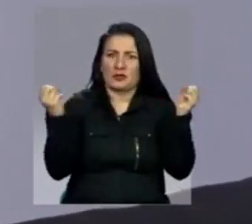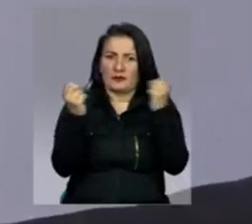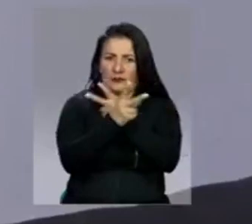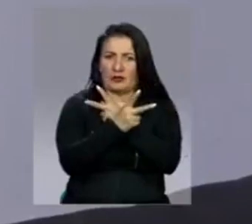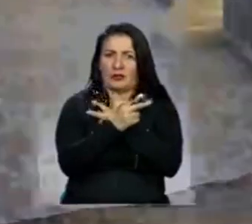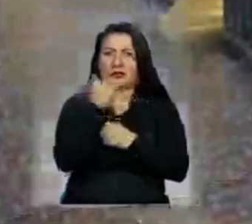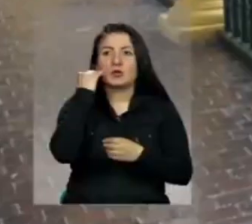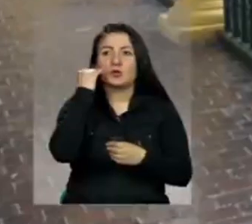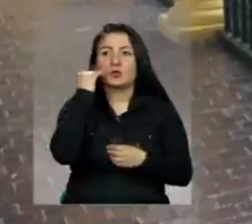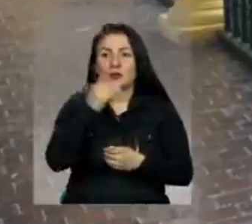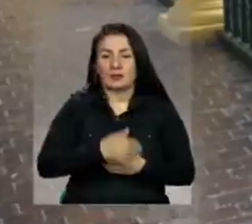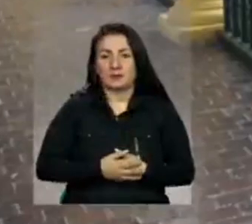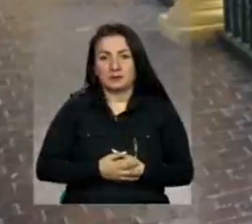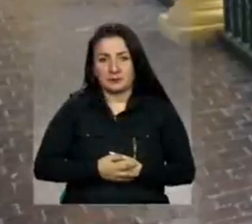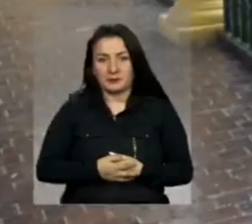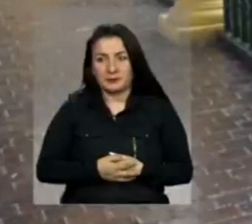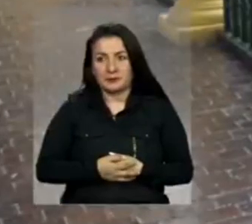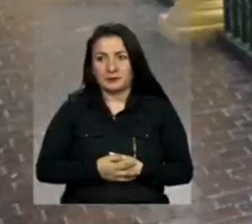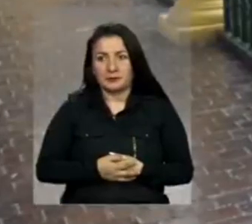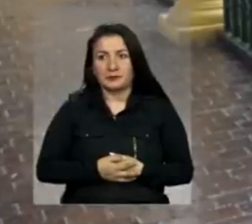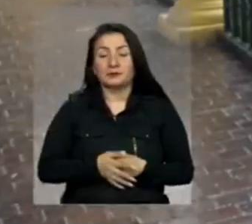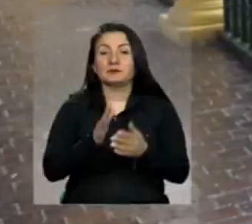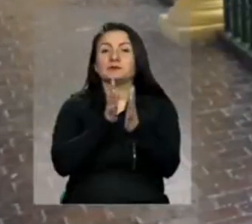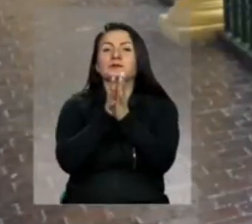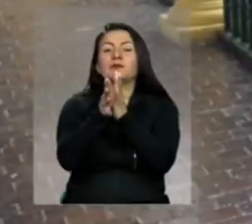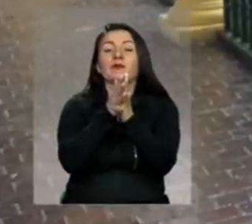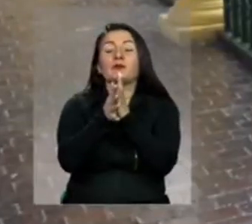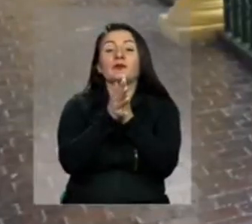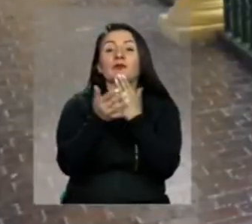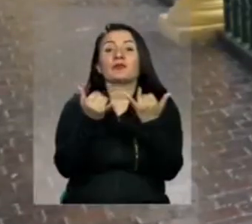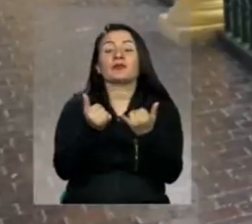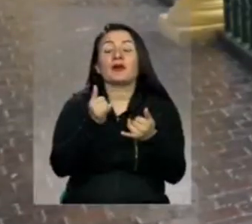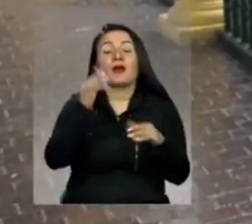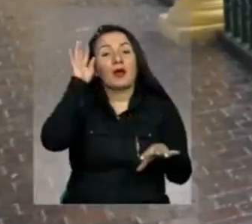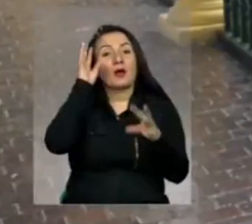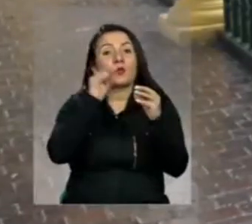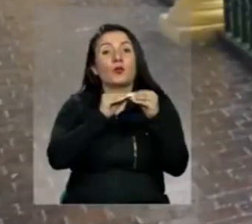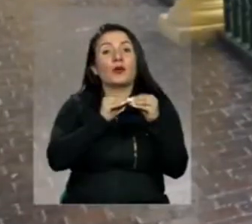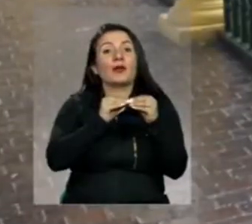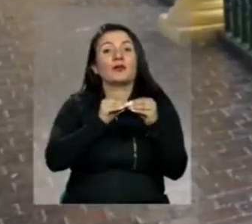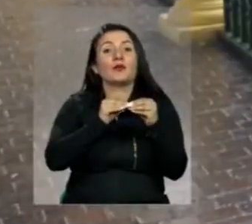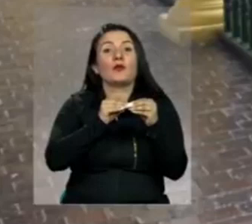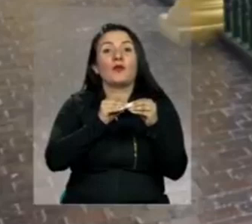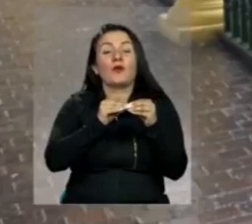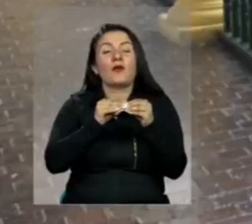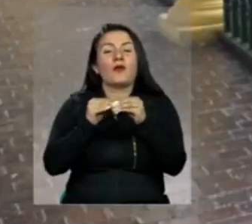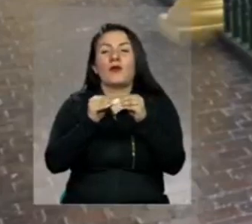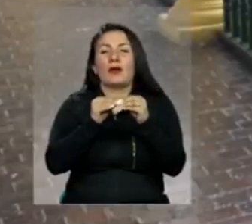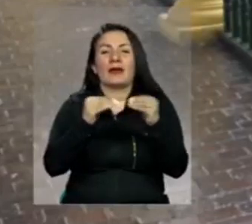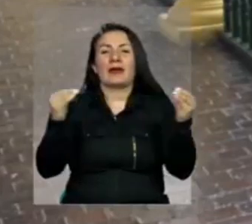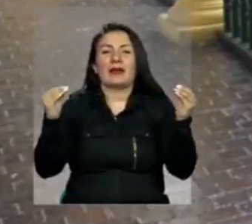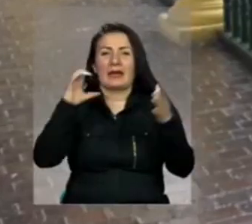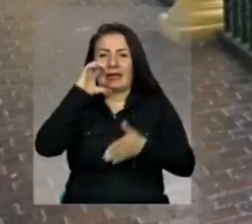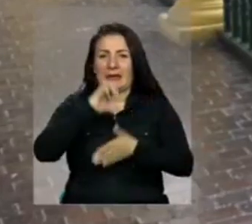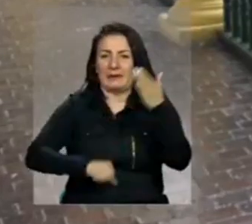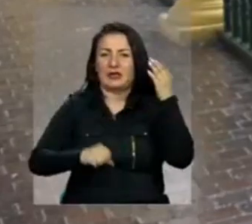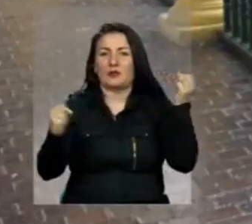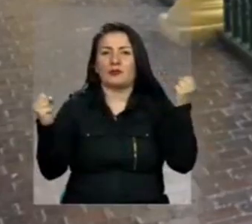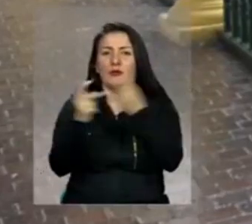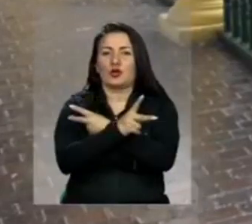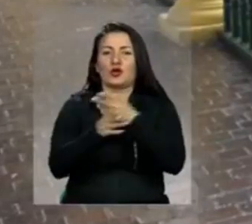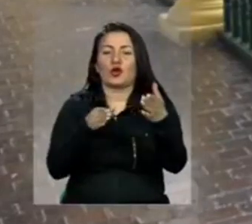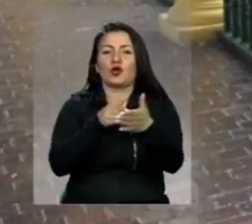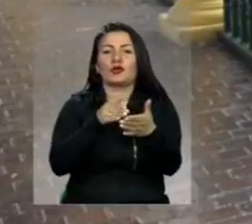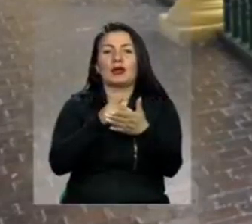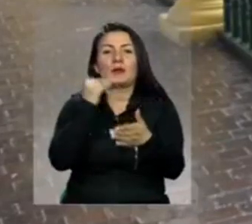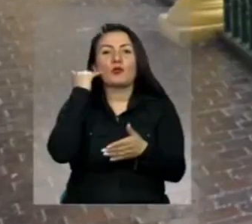mujer. Les cuento que en este día también firmaron el pacto por la eliminación de la violencia política contra las mujeres en el